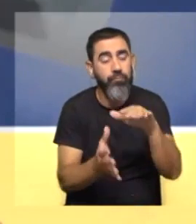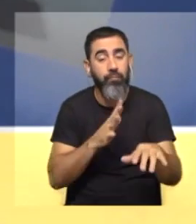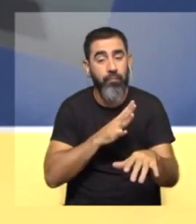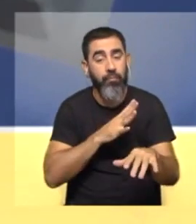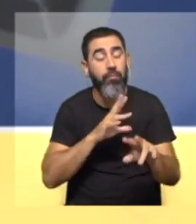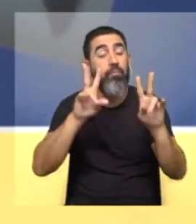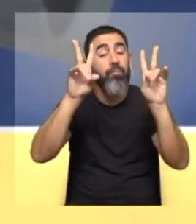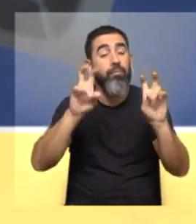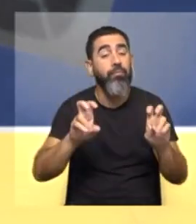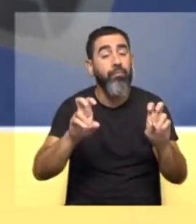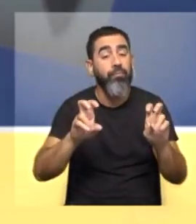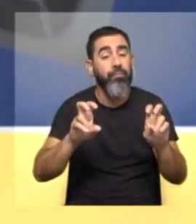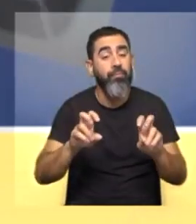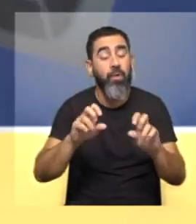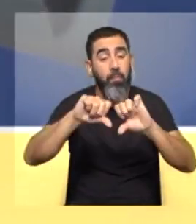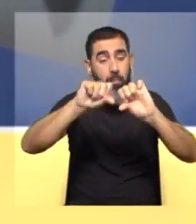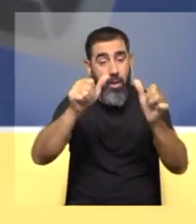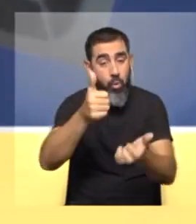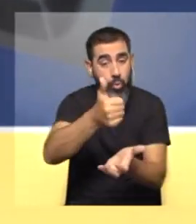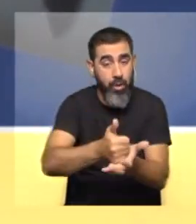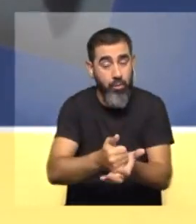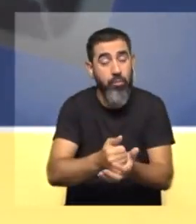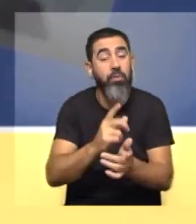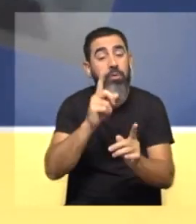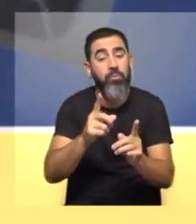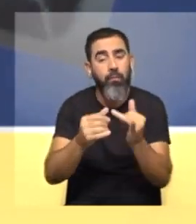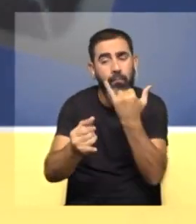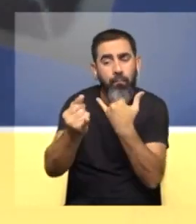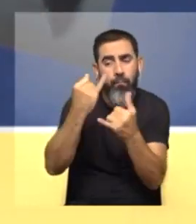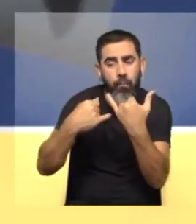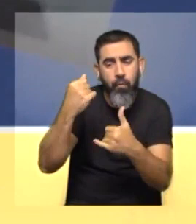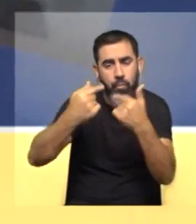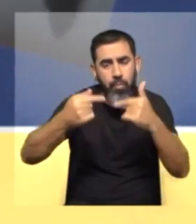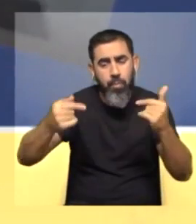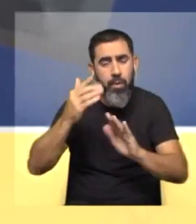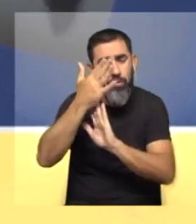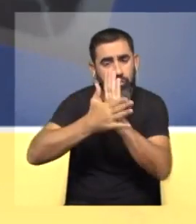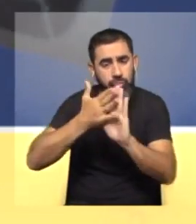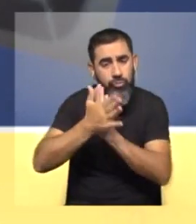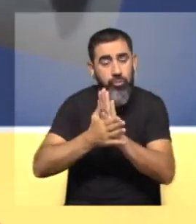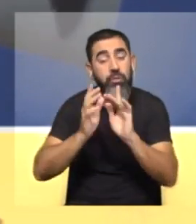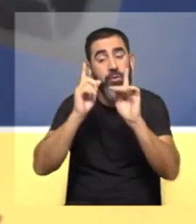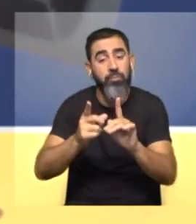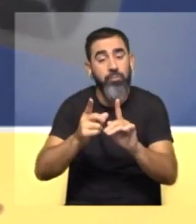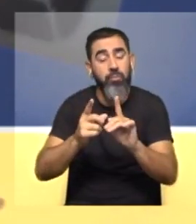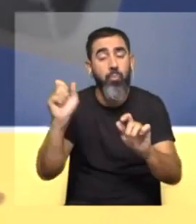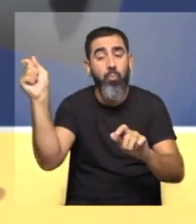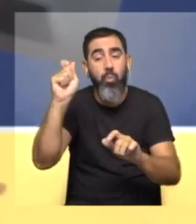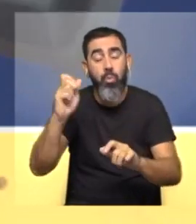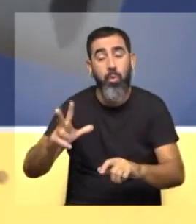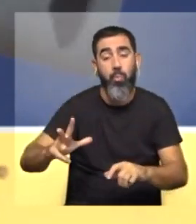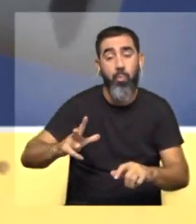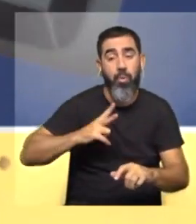una escala allí en Maldonado, pero que ha ido juntando información de otros puntos del país y también de prestadores públicos y